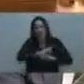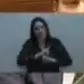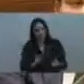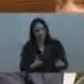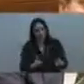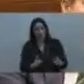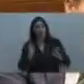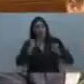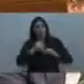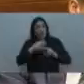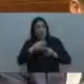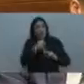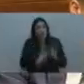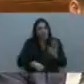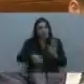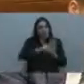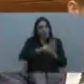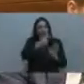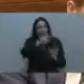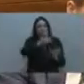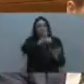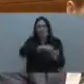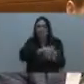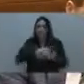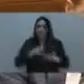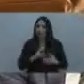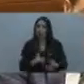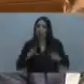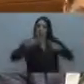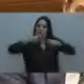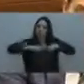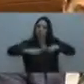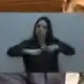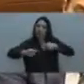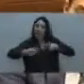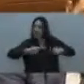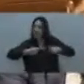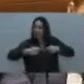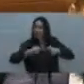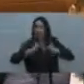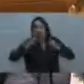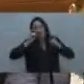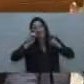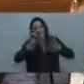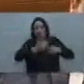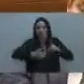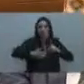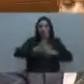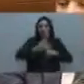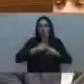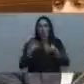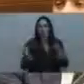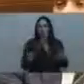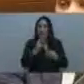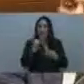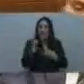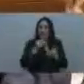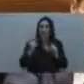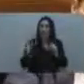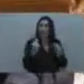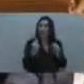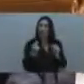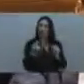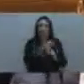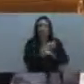al acuerdo político y ya ni tan siquiera se quieren sentar en la mesa a negociar o a intentar arreglar y mejorar las cosas mediante un diálogo constructivo. Ya ni